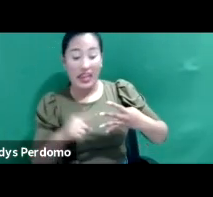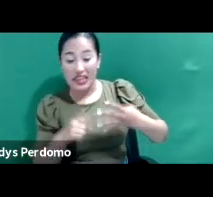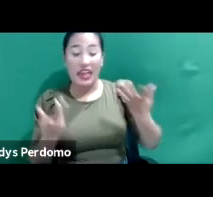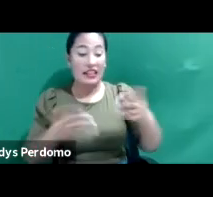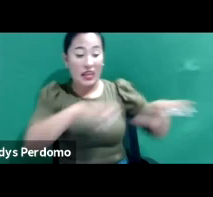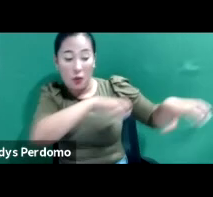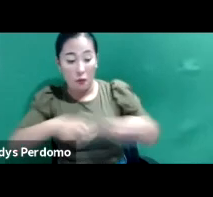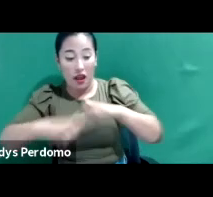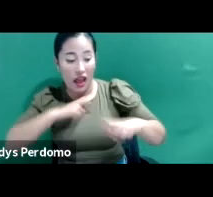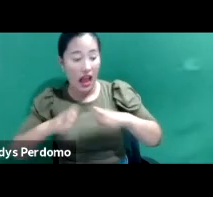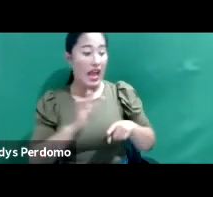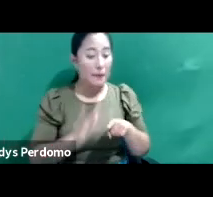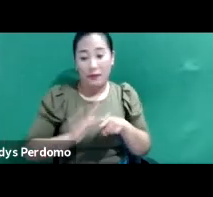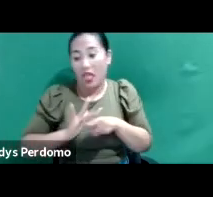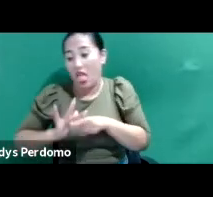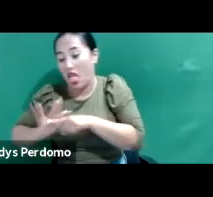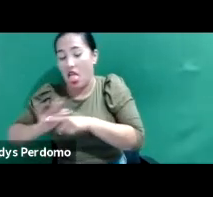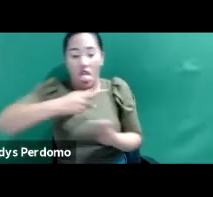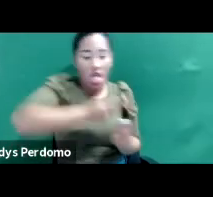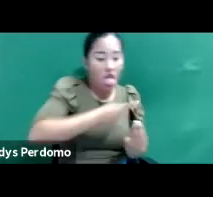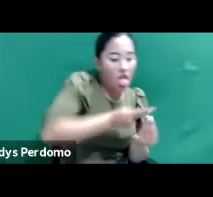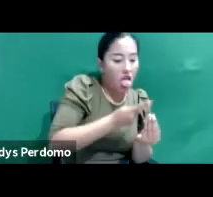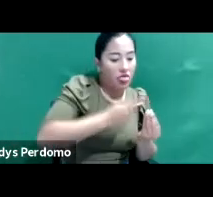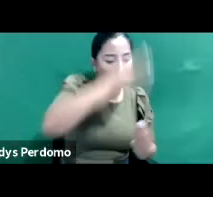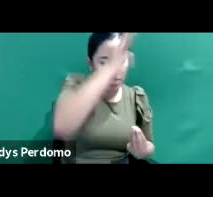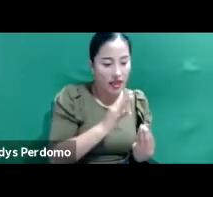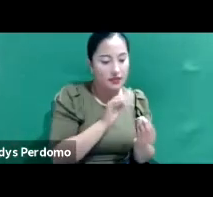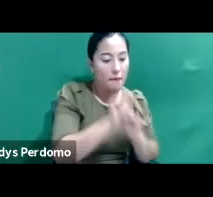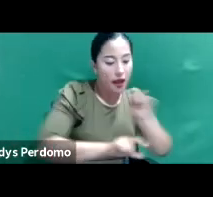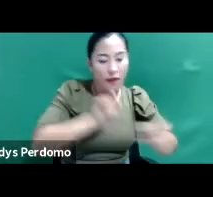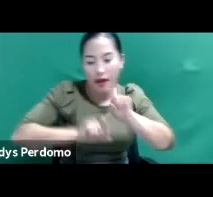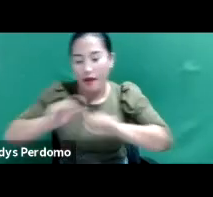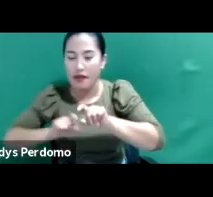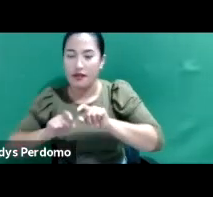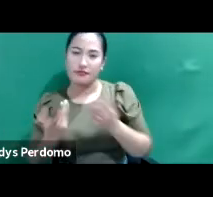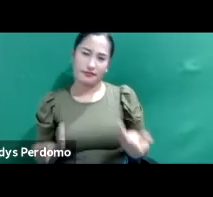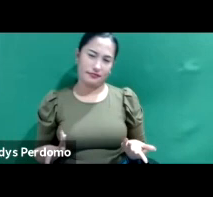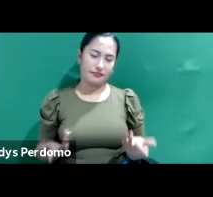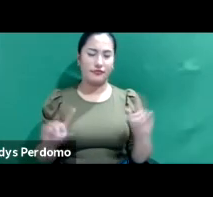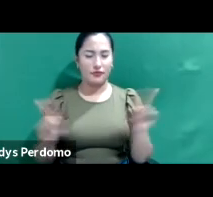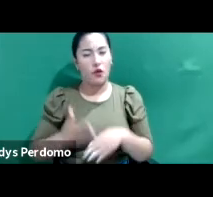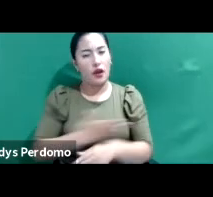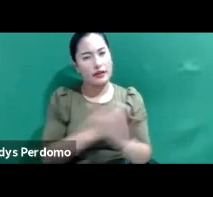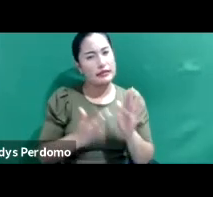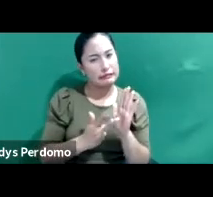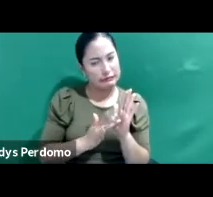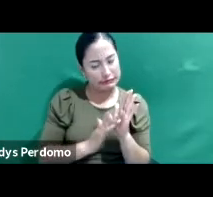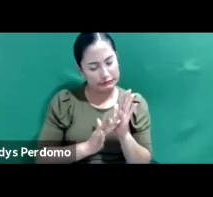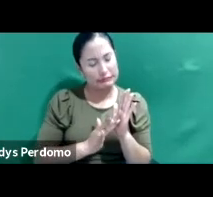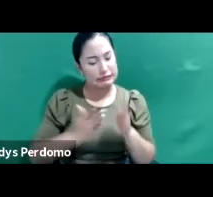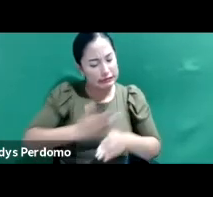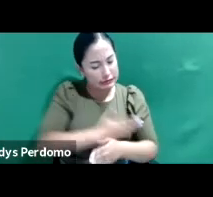apliquémosle. No, yo tengo que tener un norte y este norte lo encontramos con las hipótesis preliminares. ¿Por medio de qué?